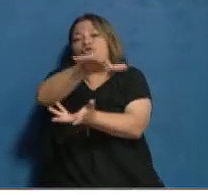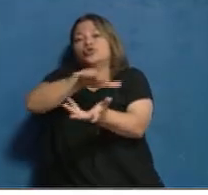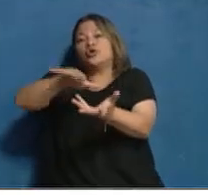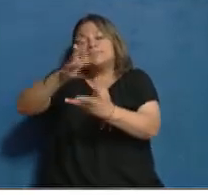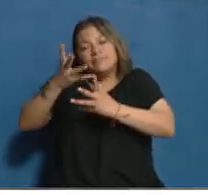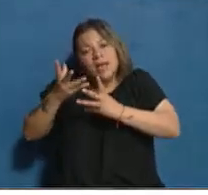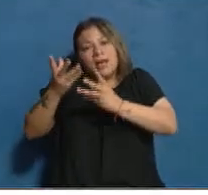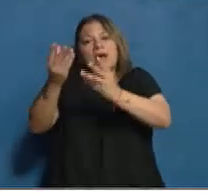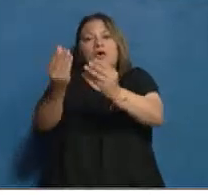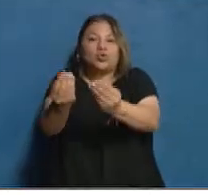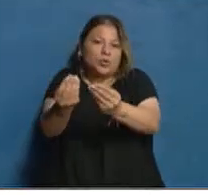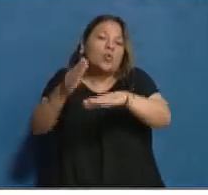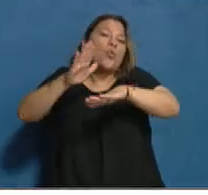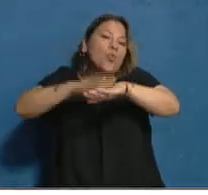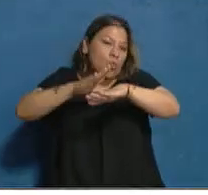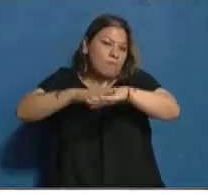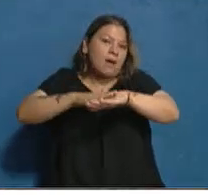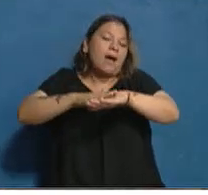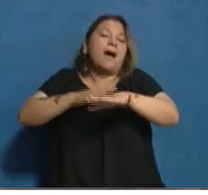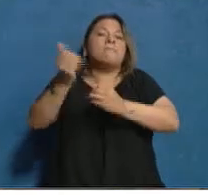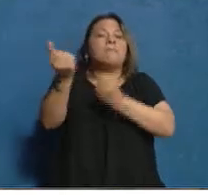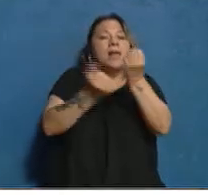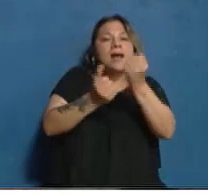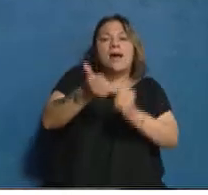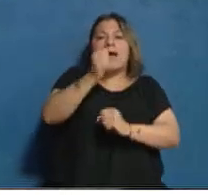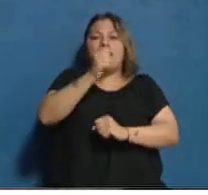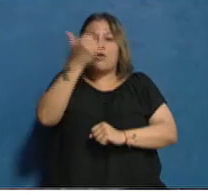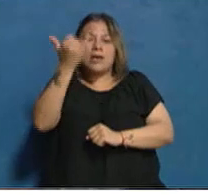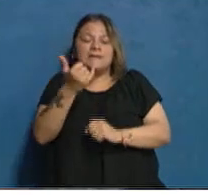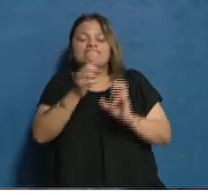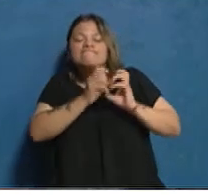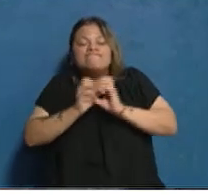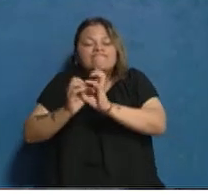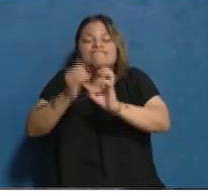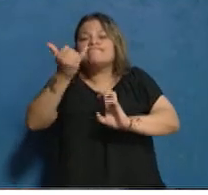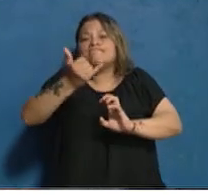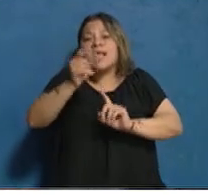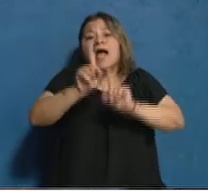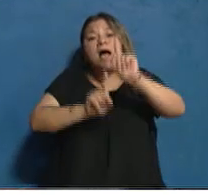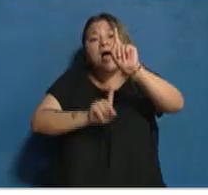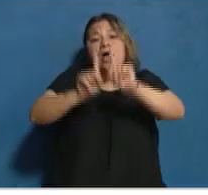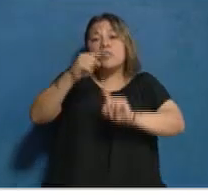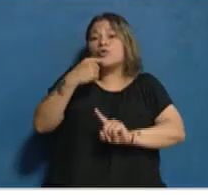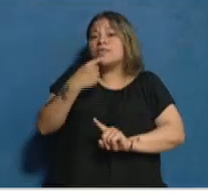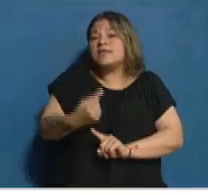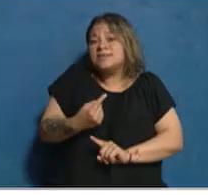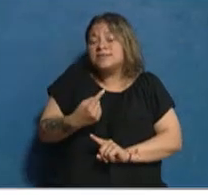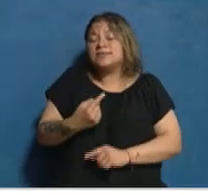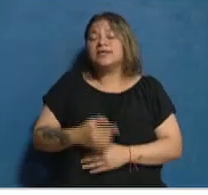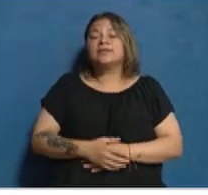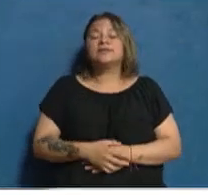este tipo de sanciones. Allí está el debate. Algunos aseguran que